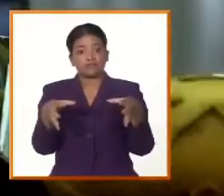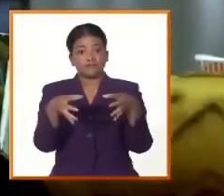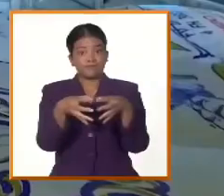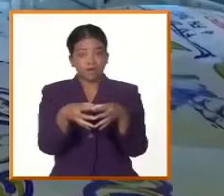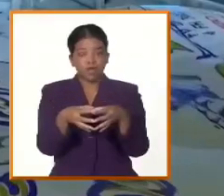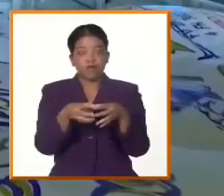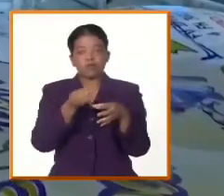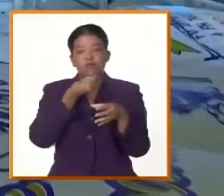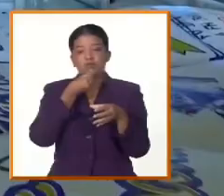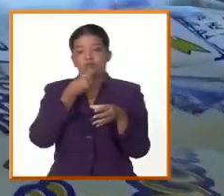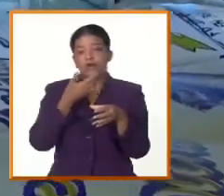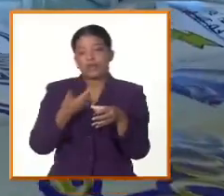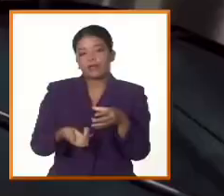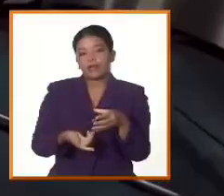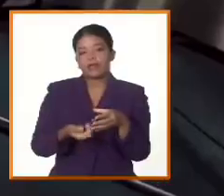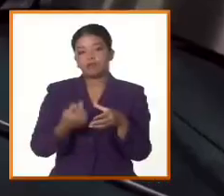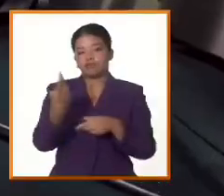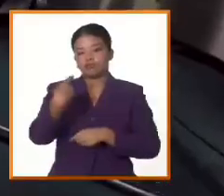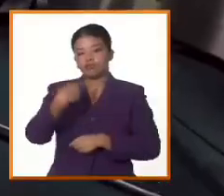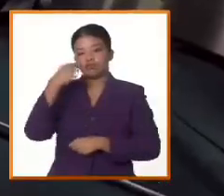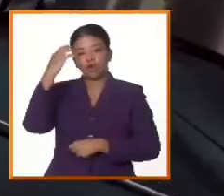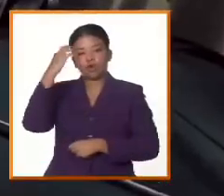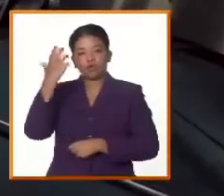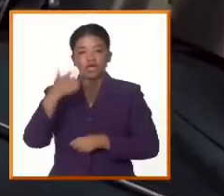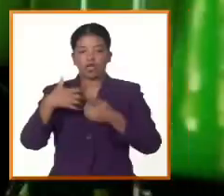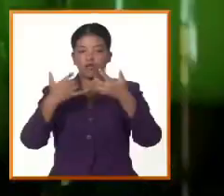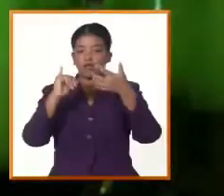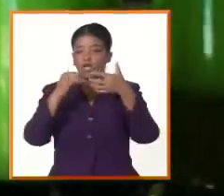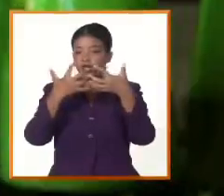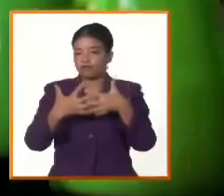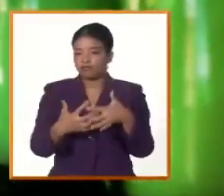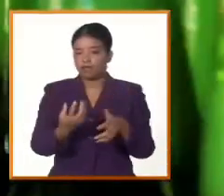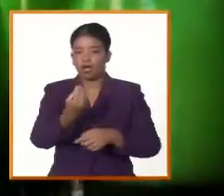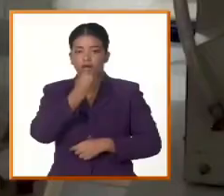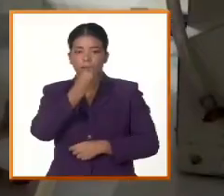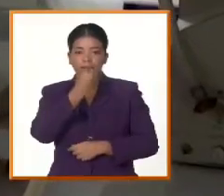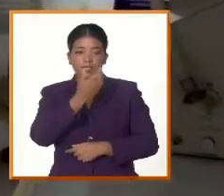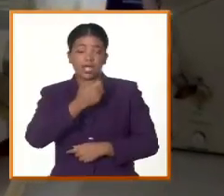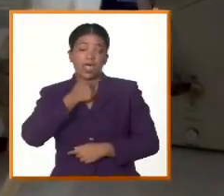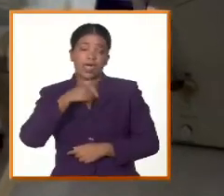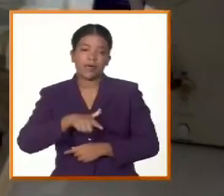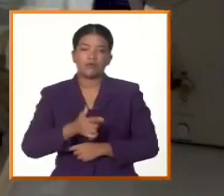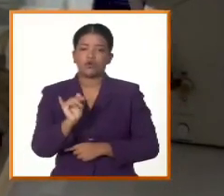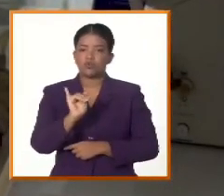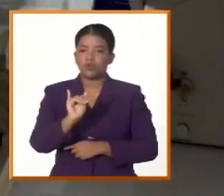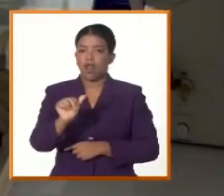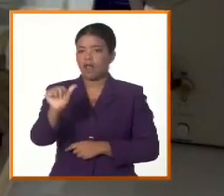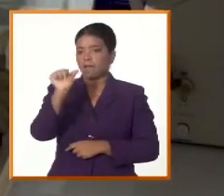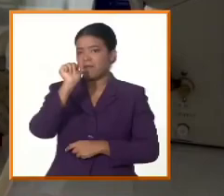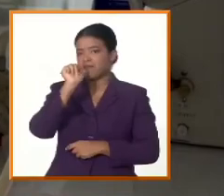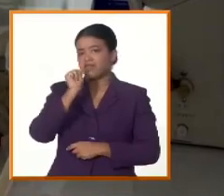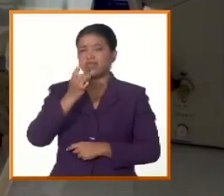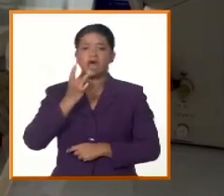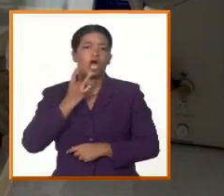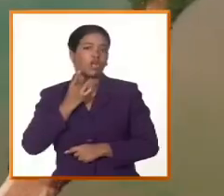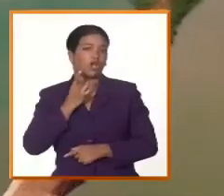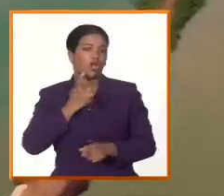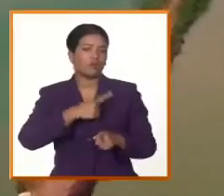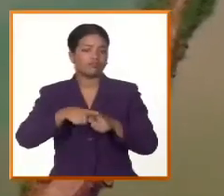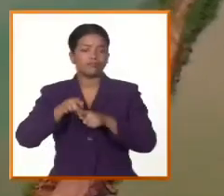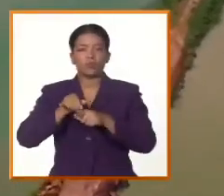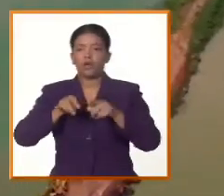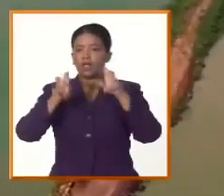y el gobierno en el desarrollo de la industria alimenticia incluyendo las ramas de bebidas y licores así como lo relativo a la investigación